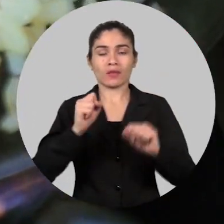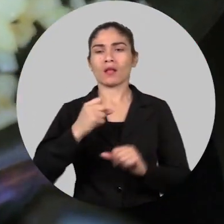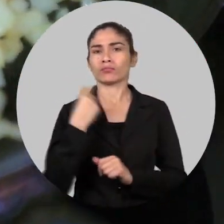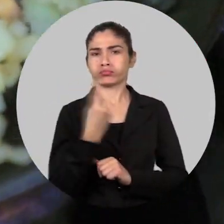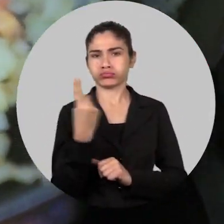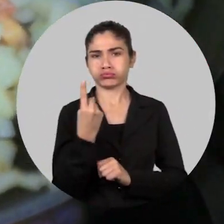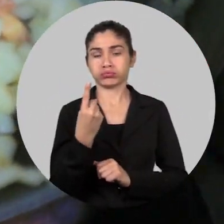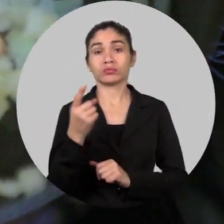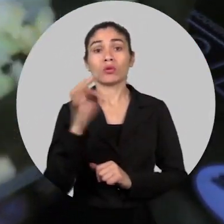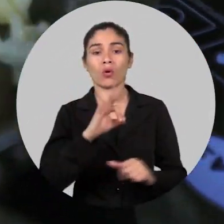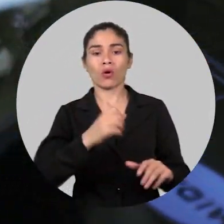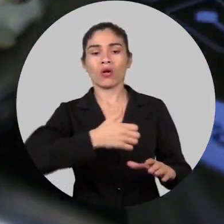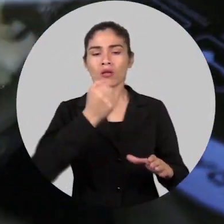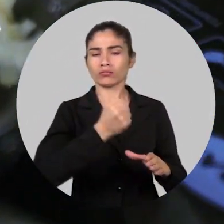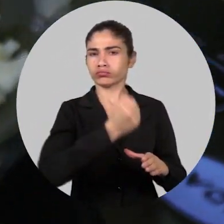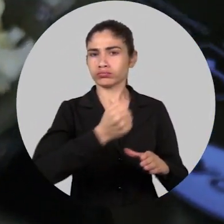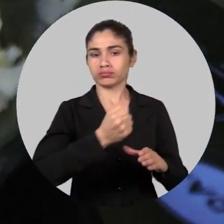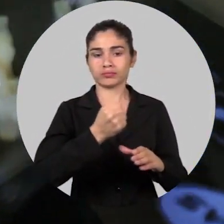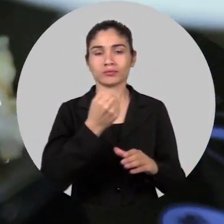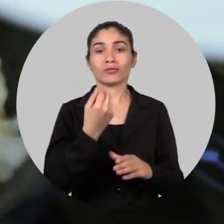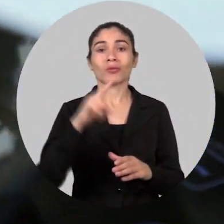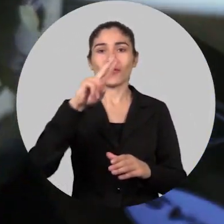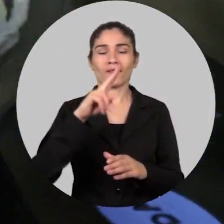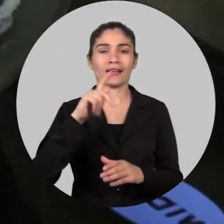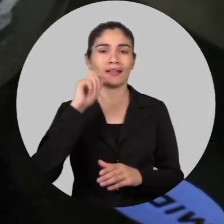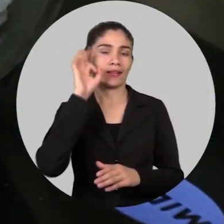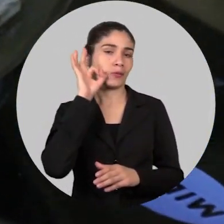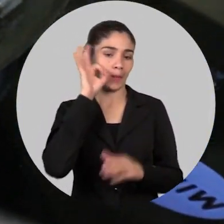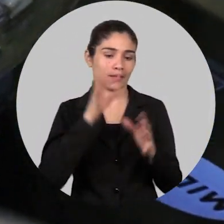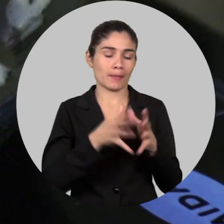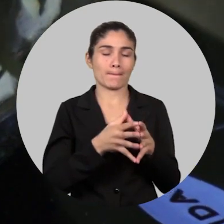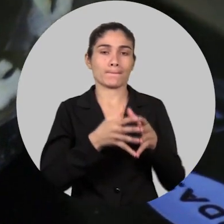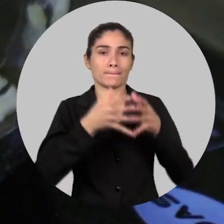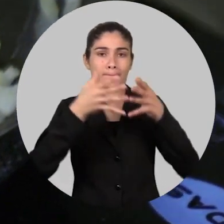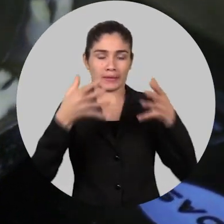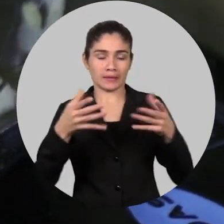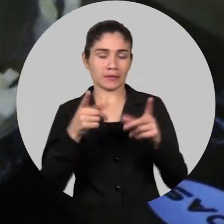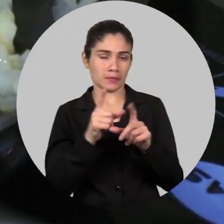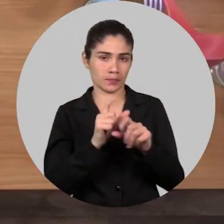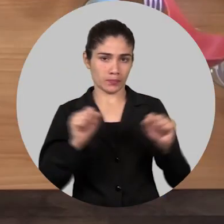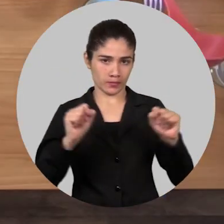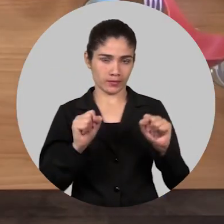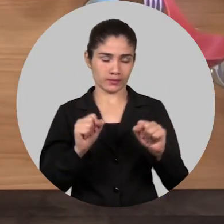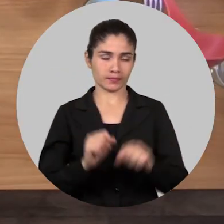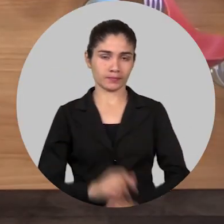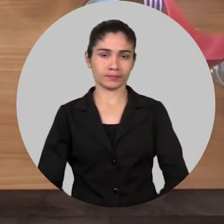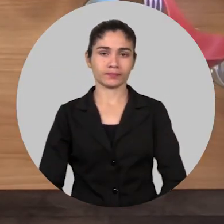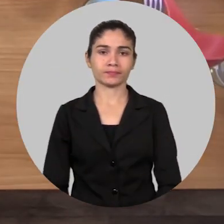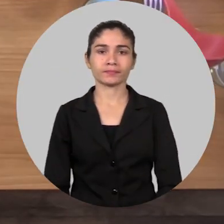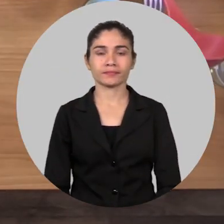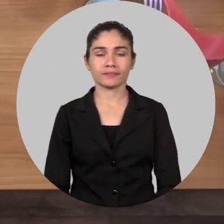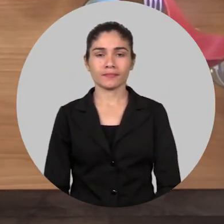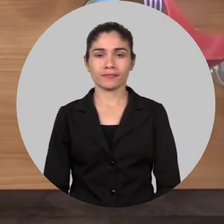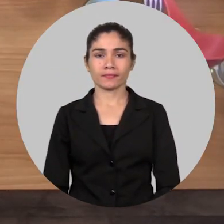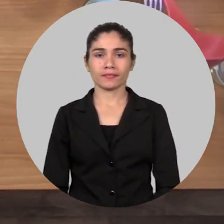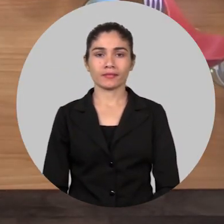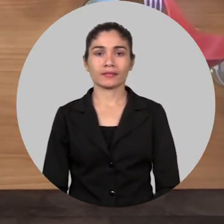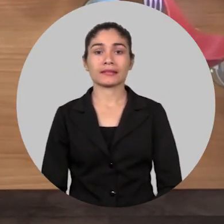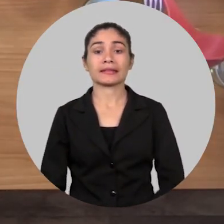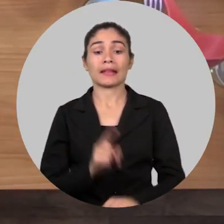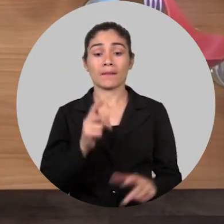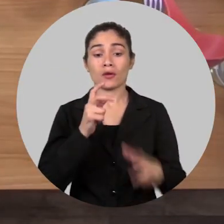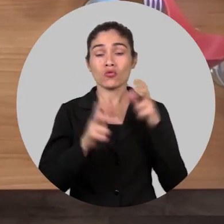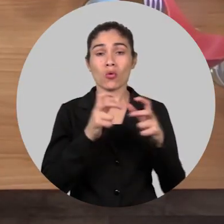rinde más, podemos licuar. O si tienen un mixer, también mixar. Eso va a hacer que no tenga estos trozos, pero va a rendir más